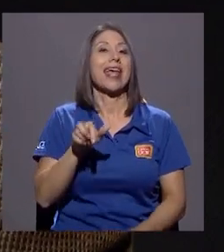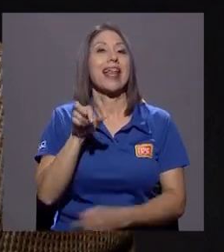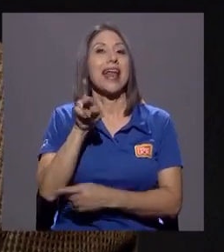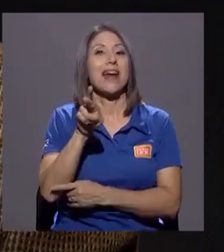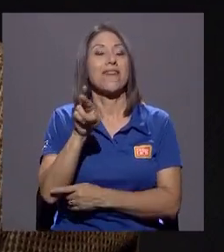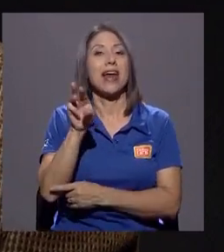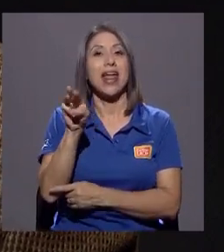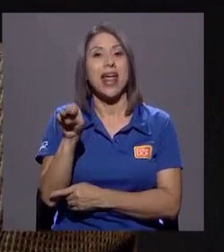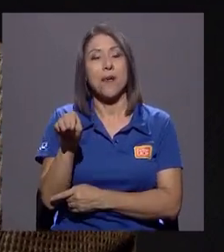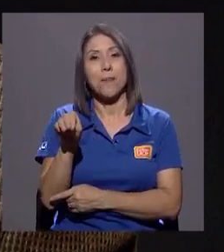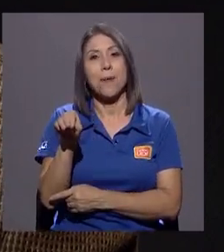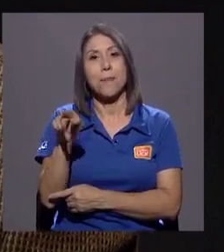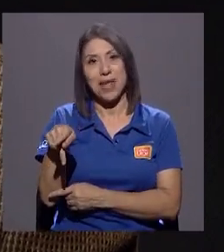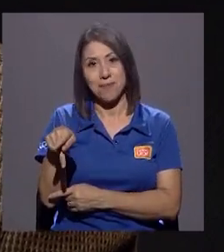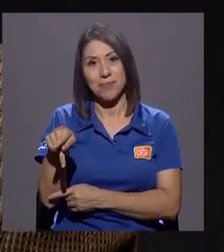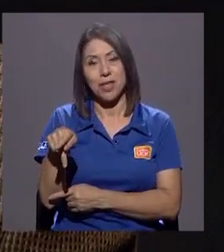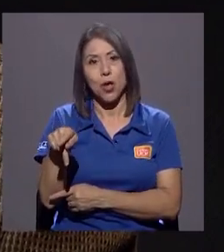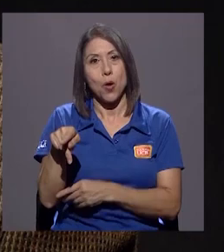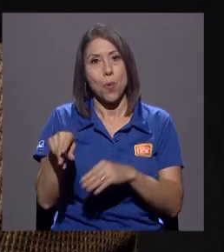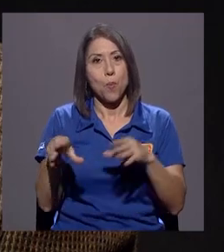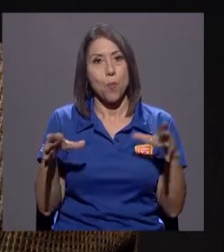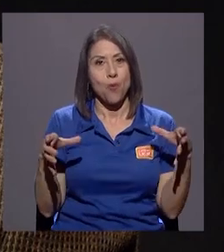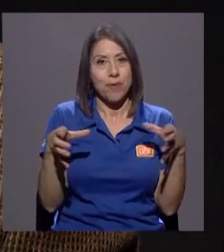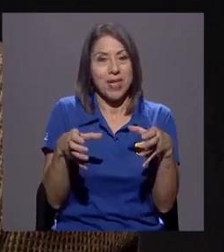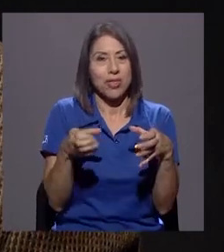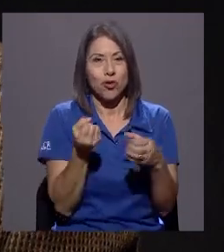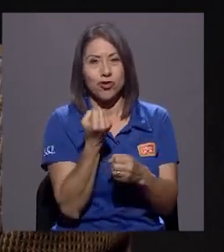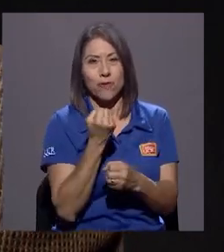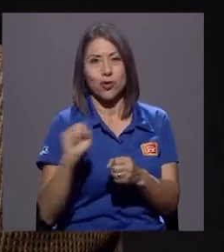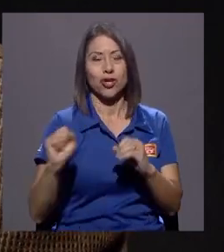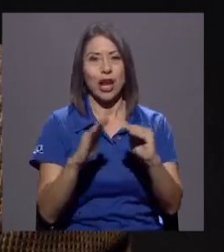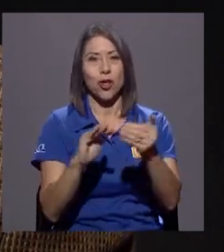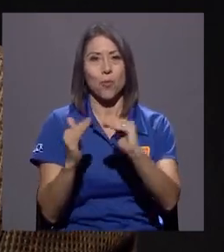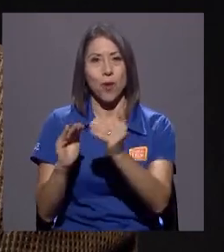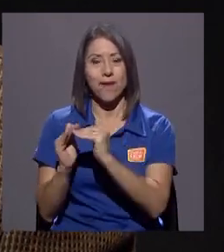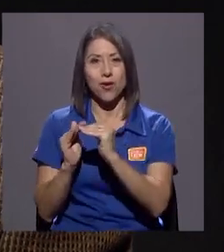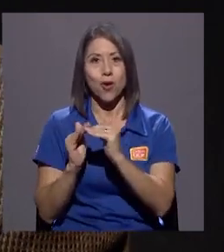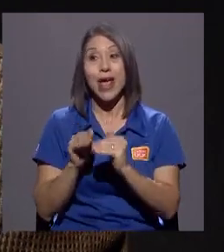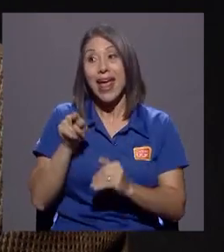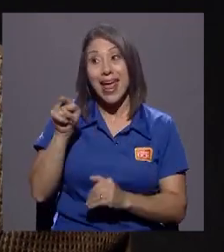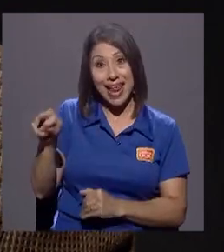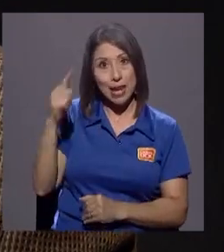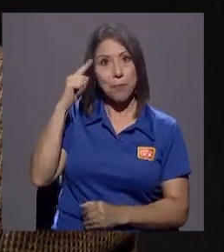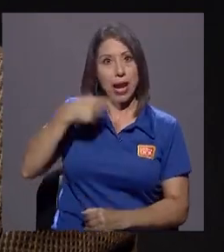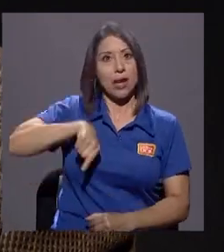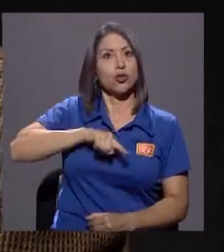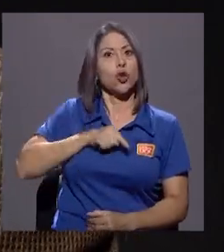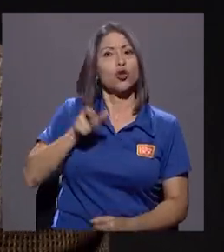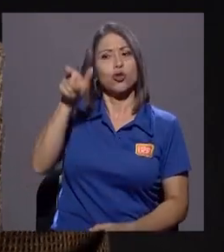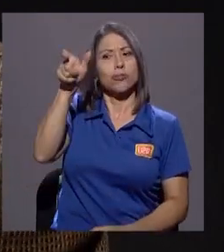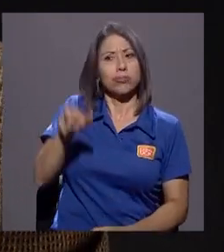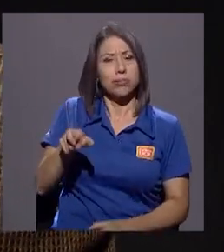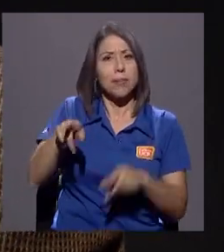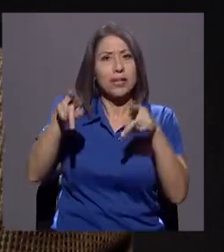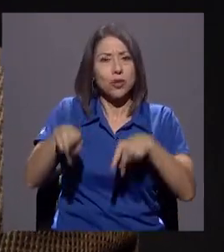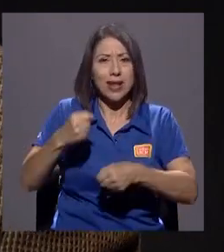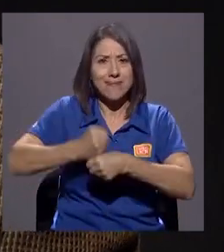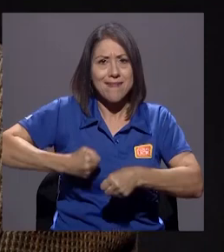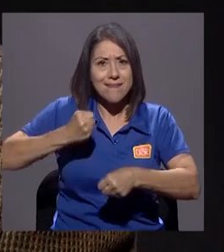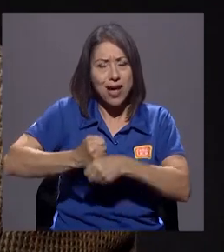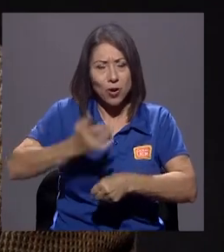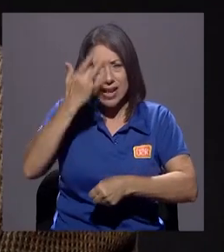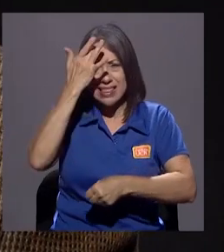pueblo johnny para nosotros era un una persona trabajadora inteligente con un potencial